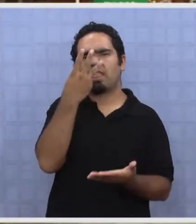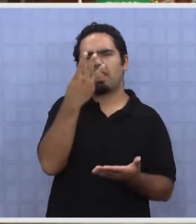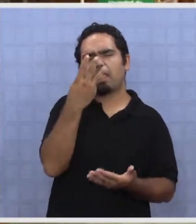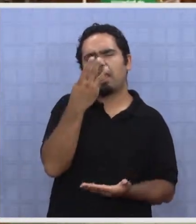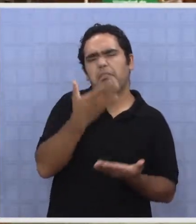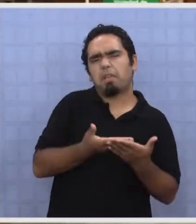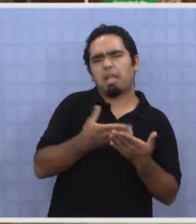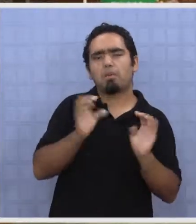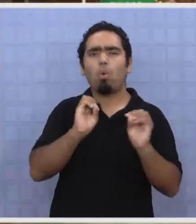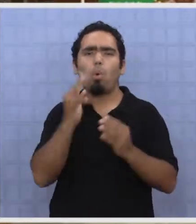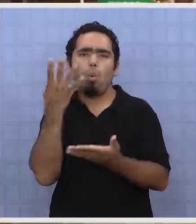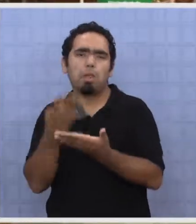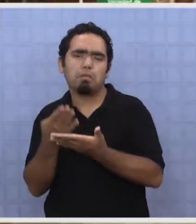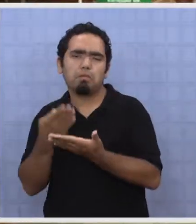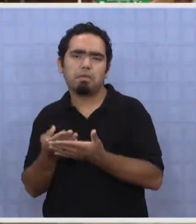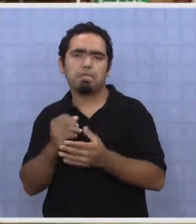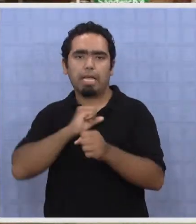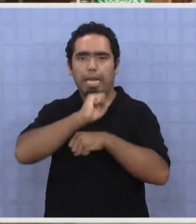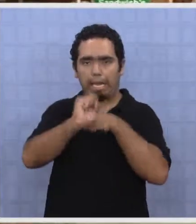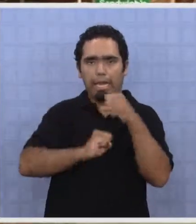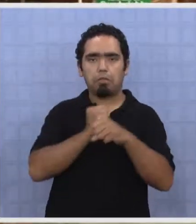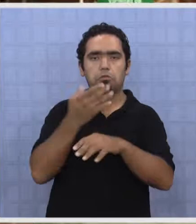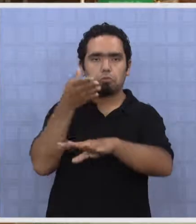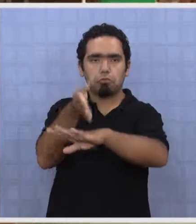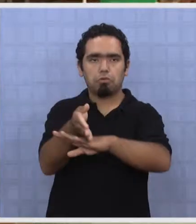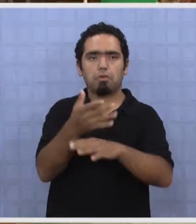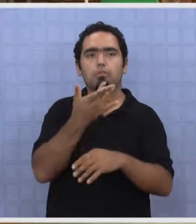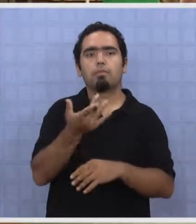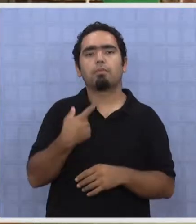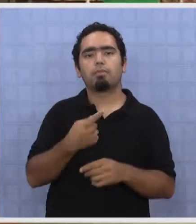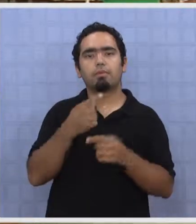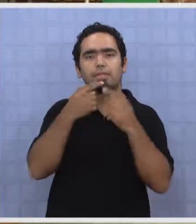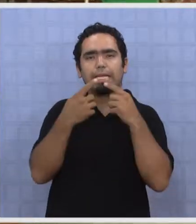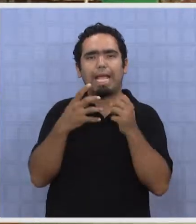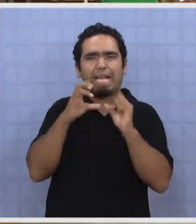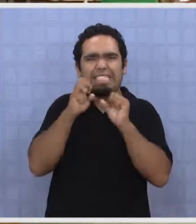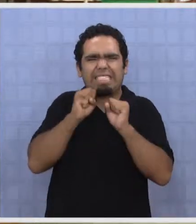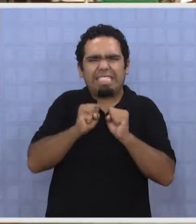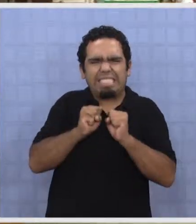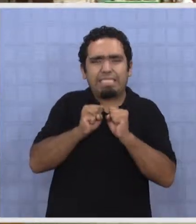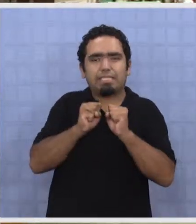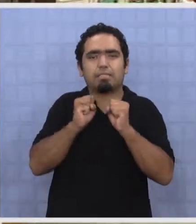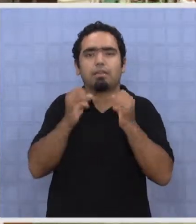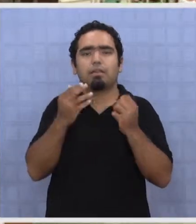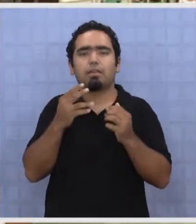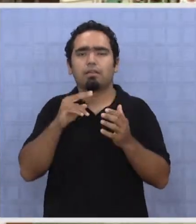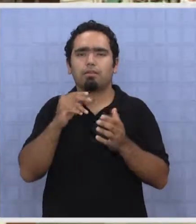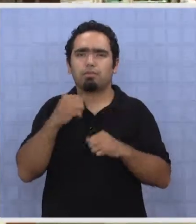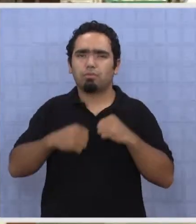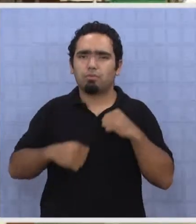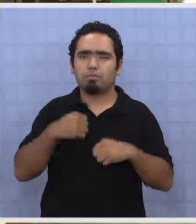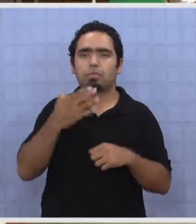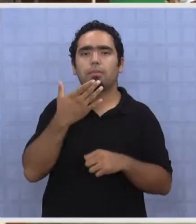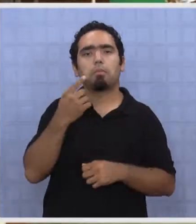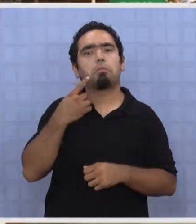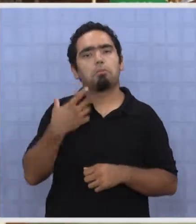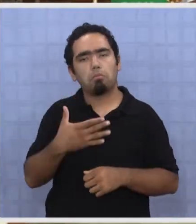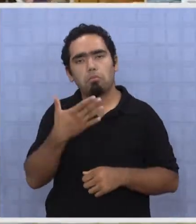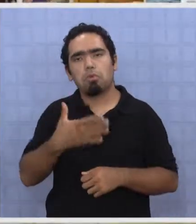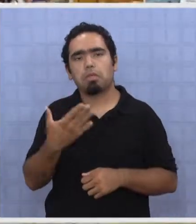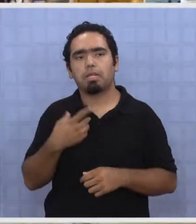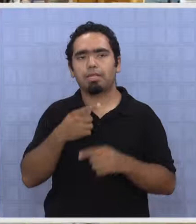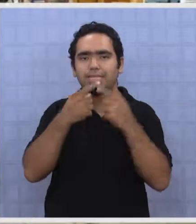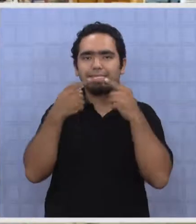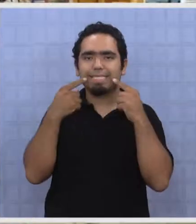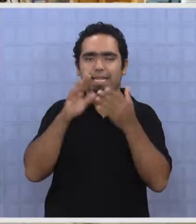año. ¿Sí? Sí. ¿Por qué? Porque sufro de bruxismo 1 y 2, que es importante mantener los dientes sanos y